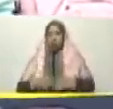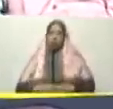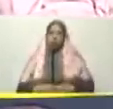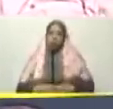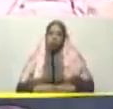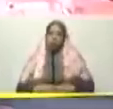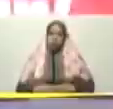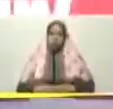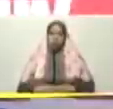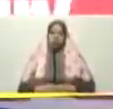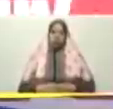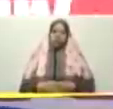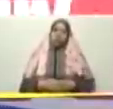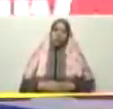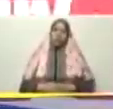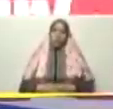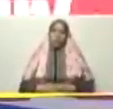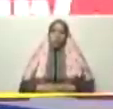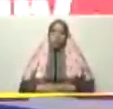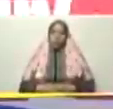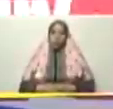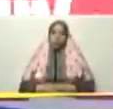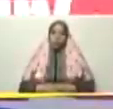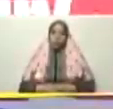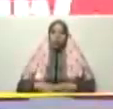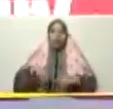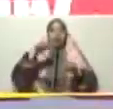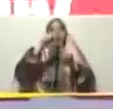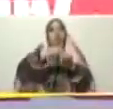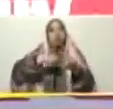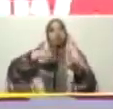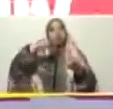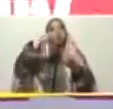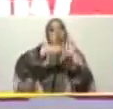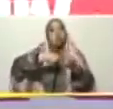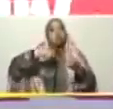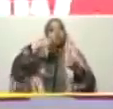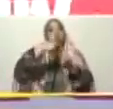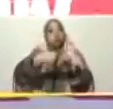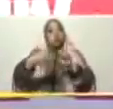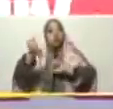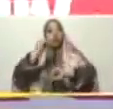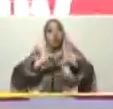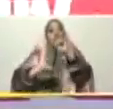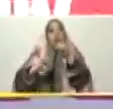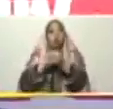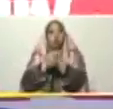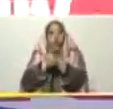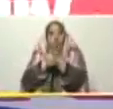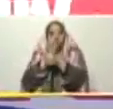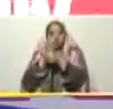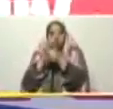ganando vimos la batalla contra el coronavirus